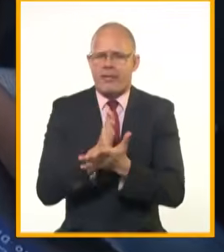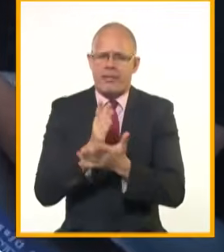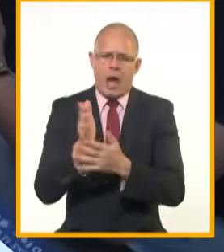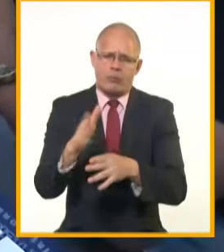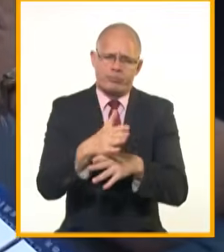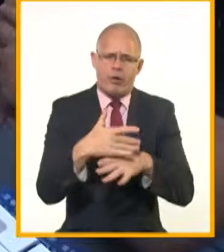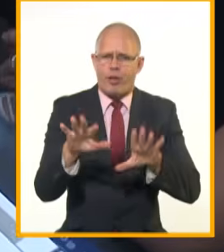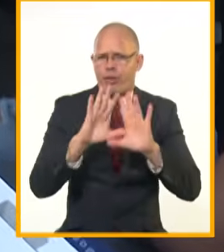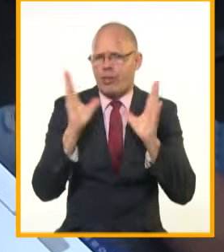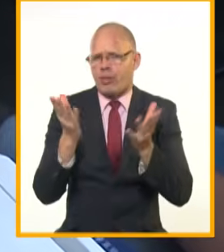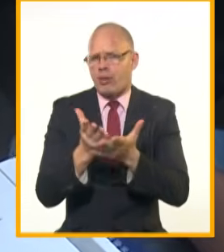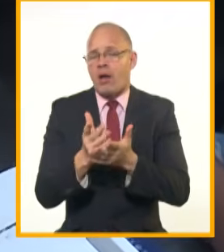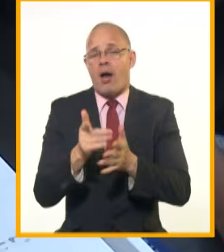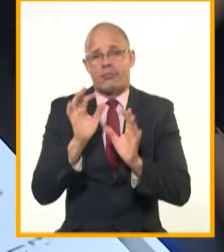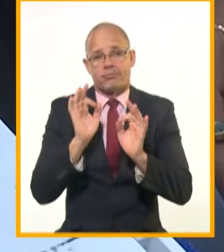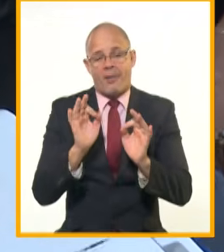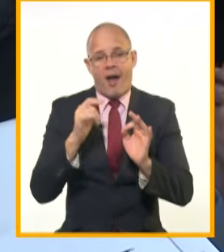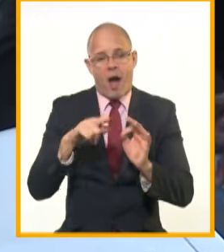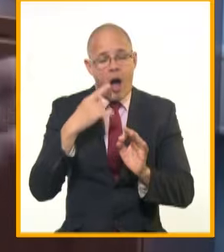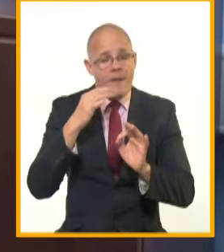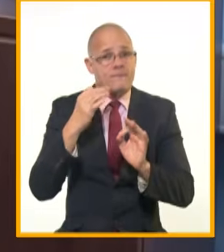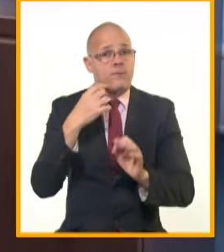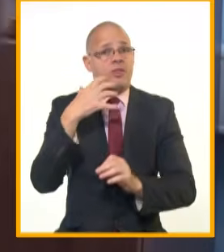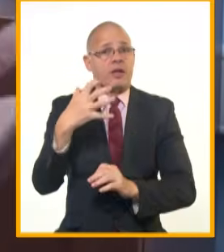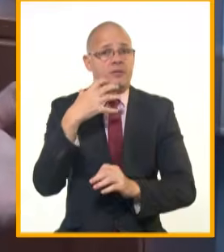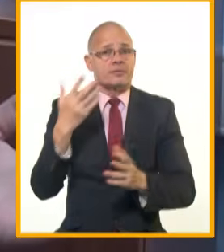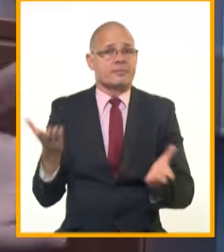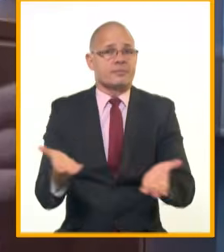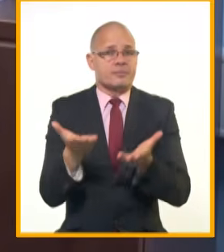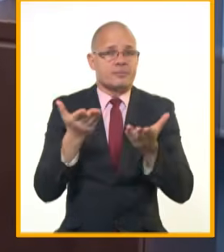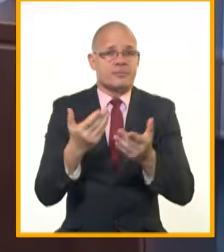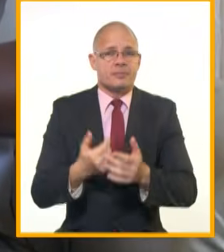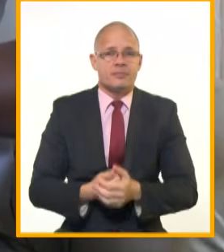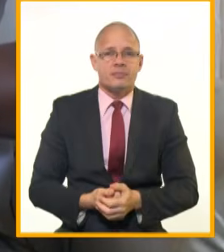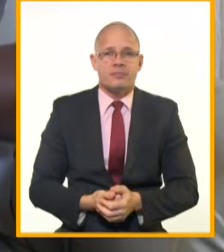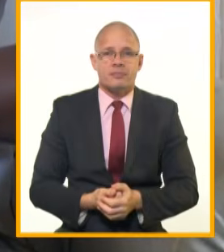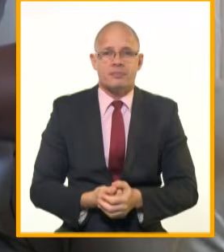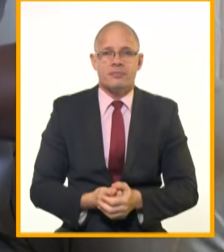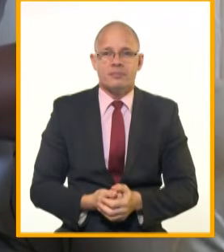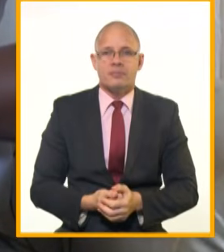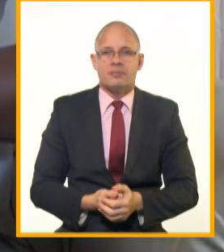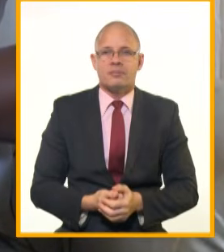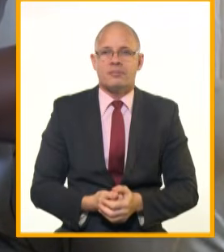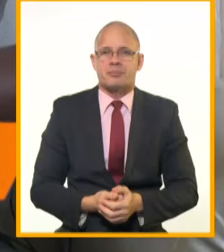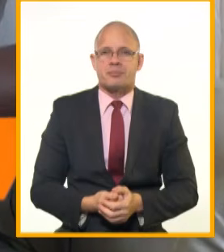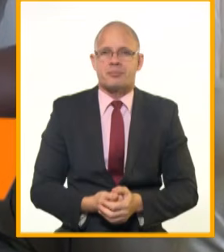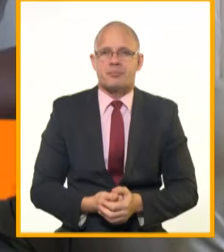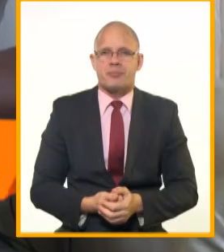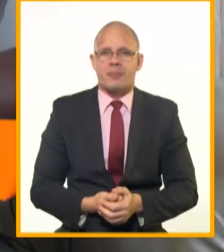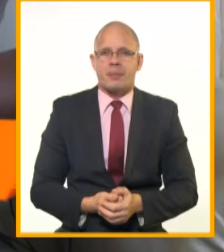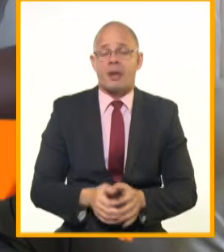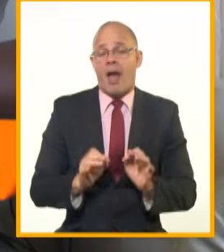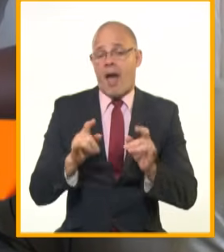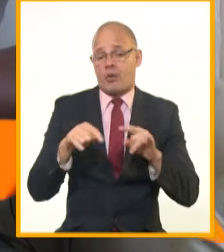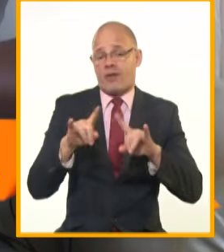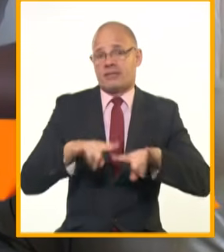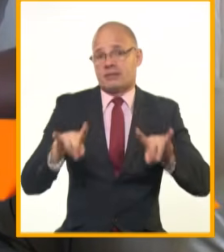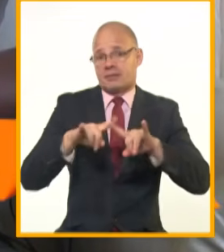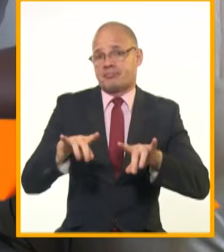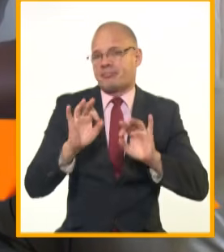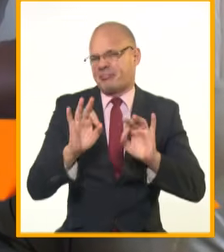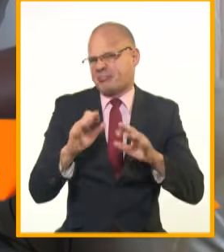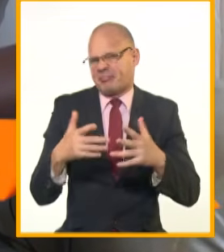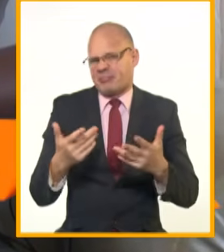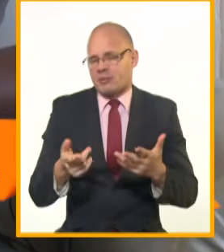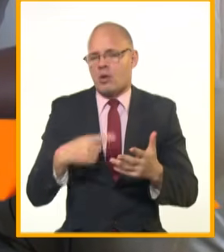sostenible, se consolida como un pilar del desarrollo en la provincia. La gestión de la ciencia en la universidad tiene la característica esencial que se articula con los